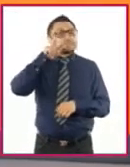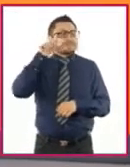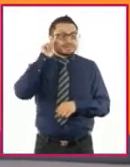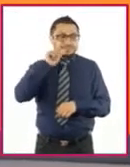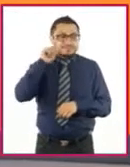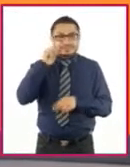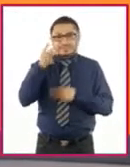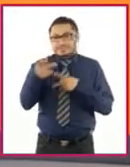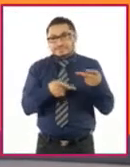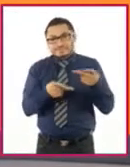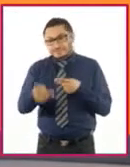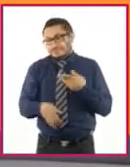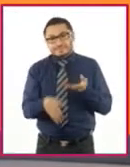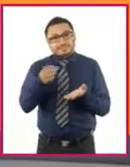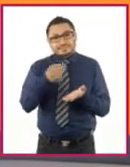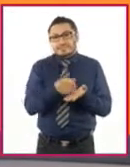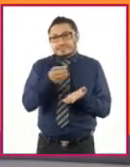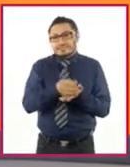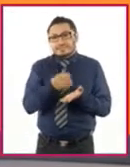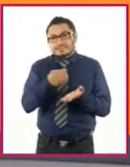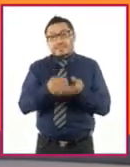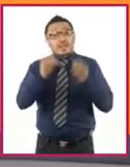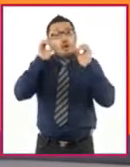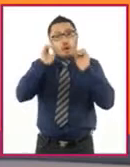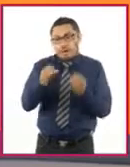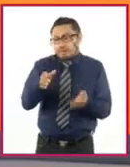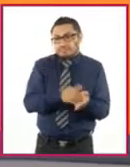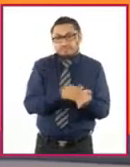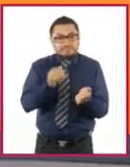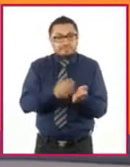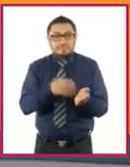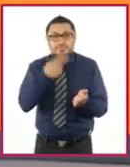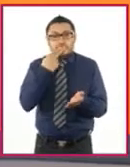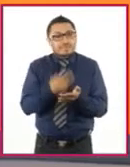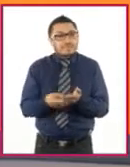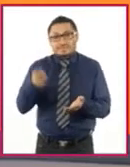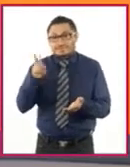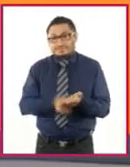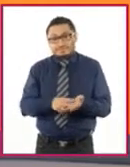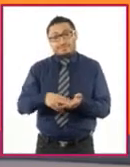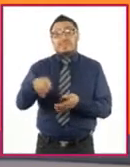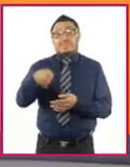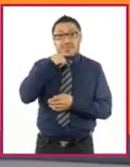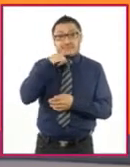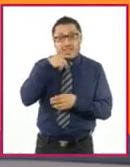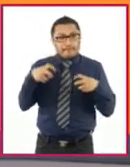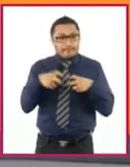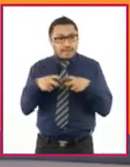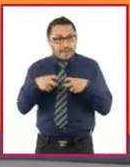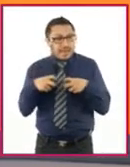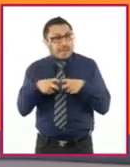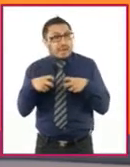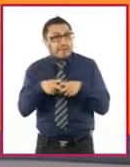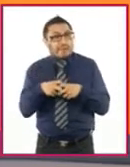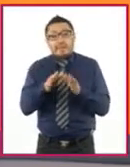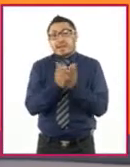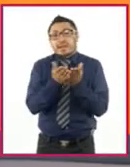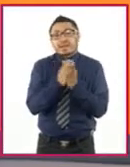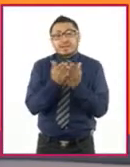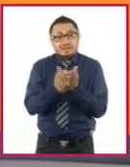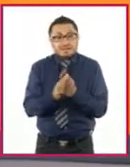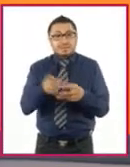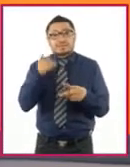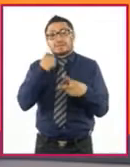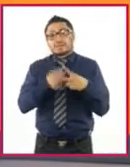cerca de ustedes su cuaderno o bien hojas reutilizables, lápiz, goma y su libro de texto de asignatura